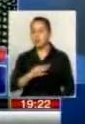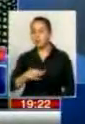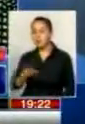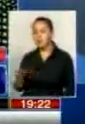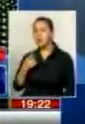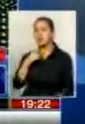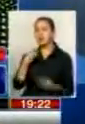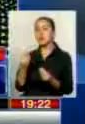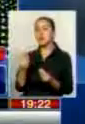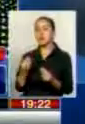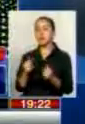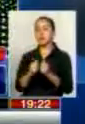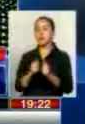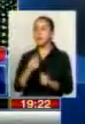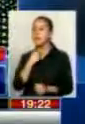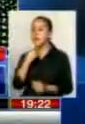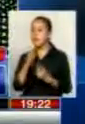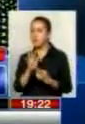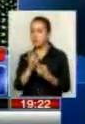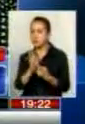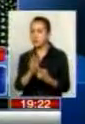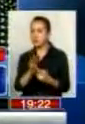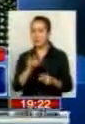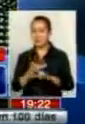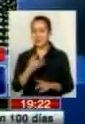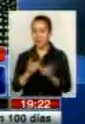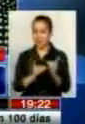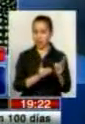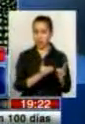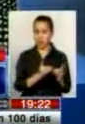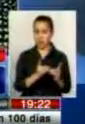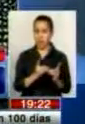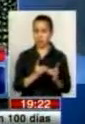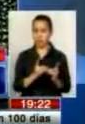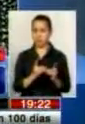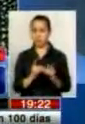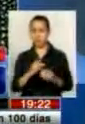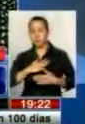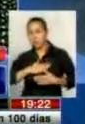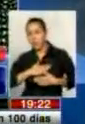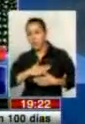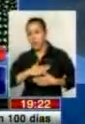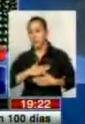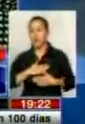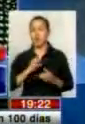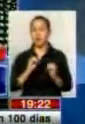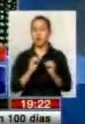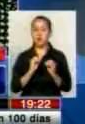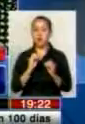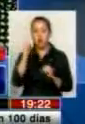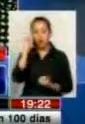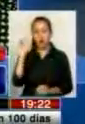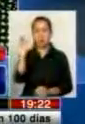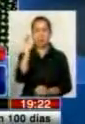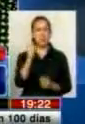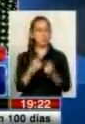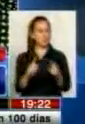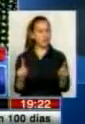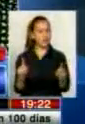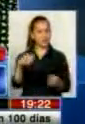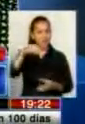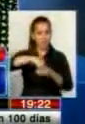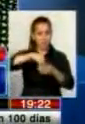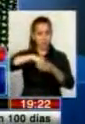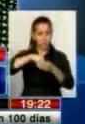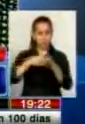¿qué pasa con muchas de las voces también que tienen ciertas temores o puntos de vista un tanto distintos al interior de la propia